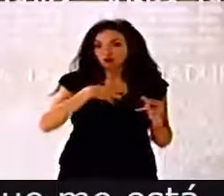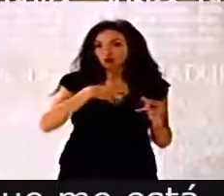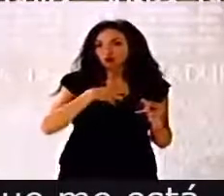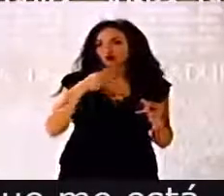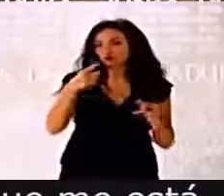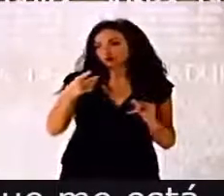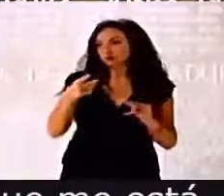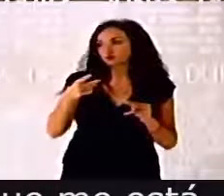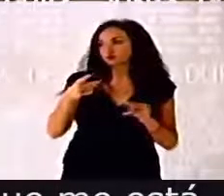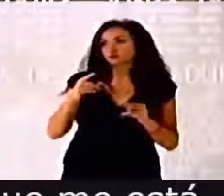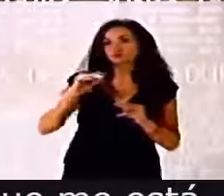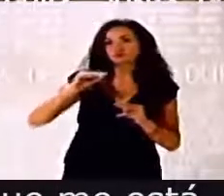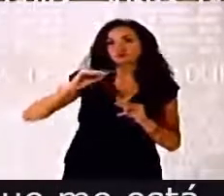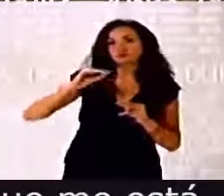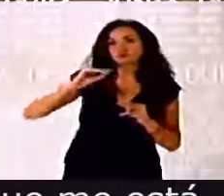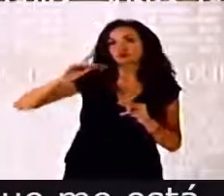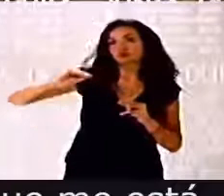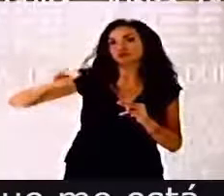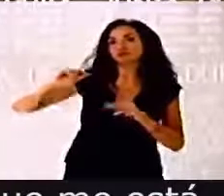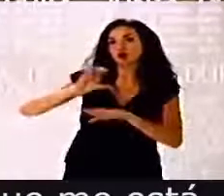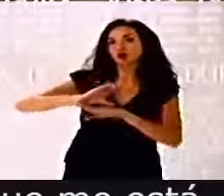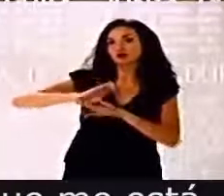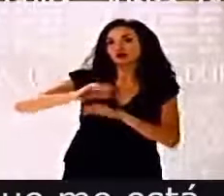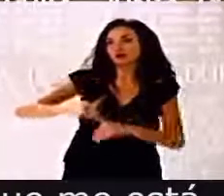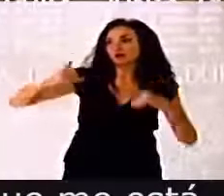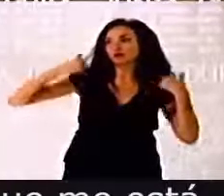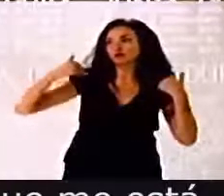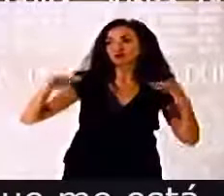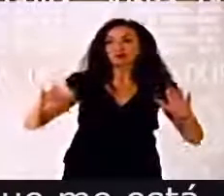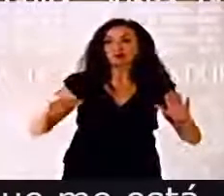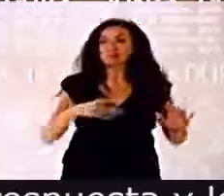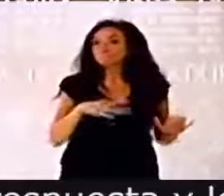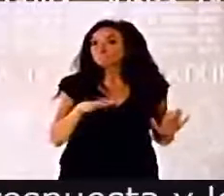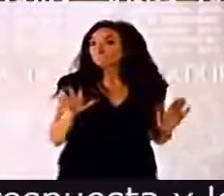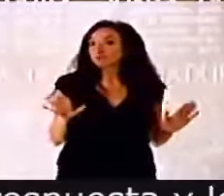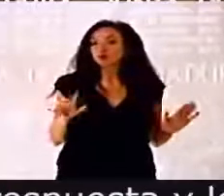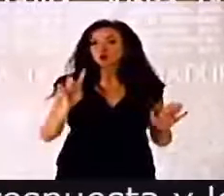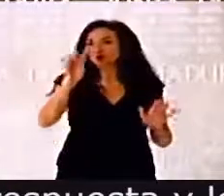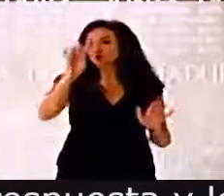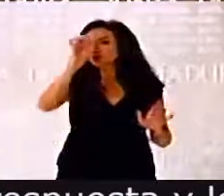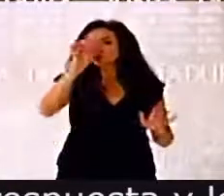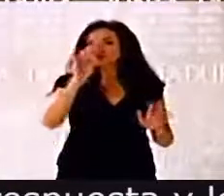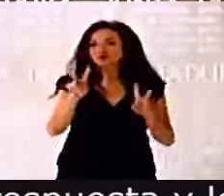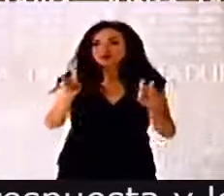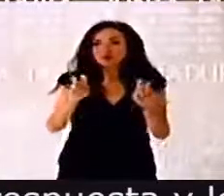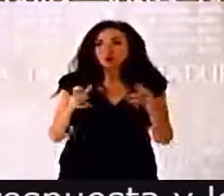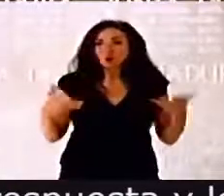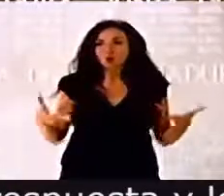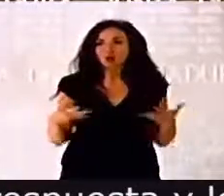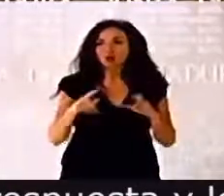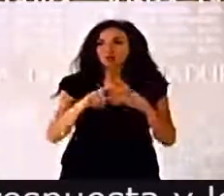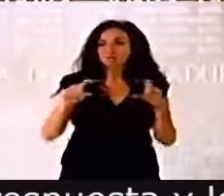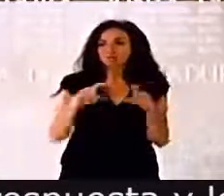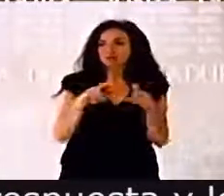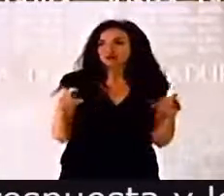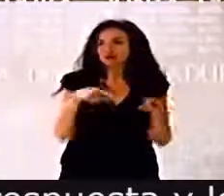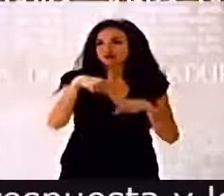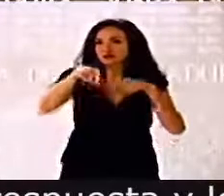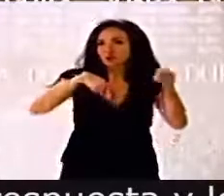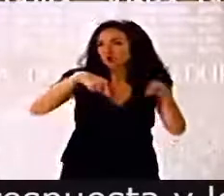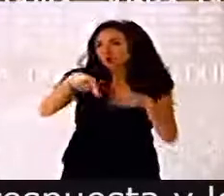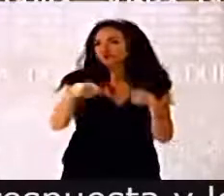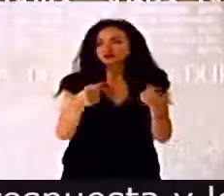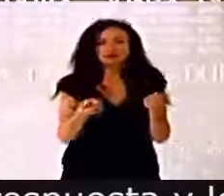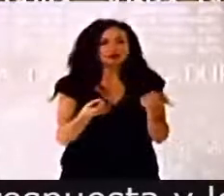consejería competente, pero no sé a qué se refiere exactamente. Empresas de